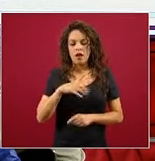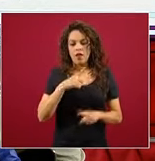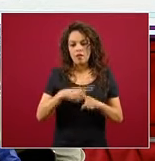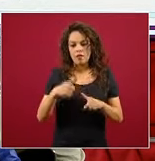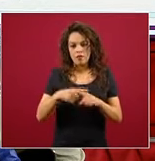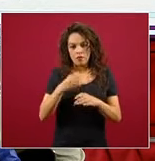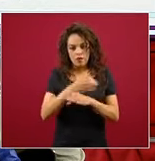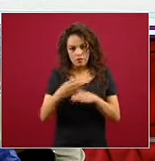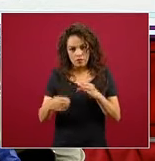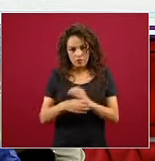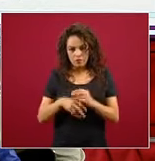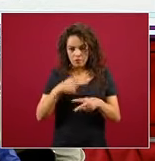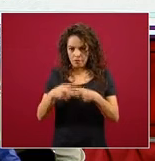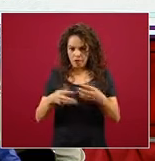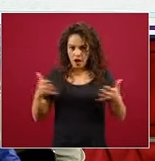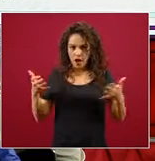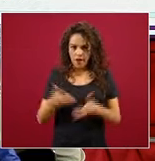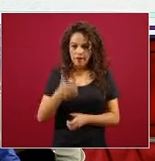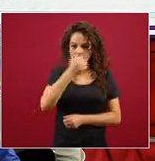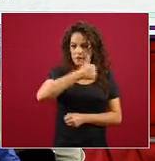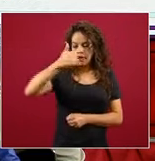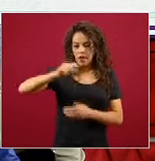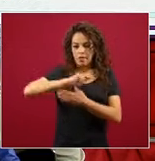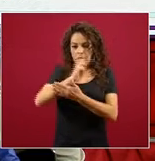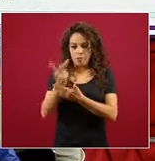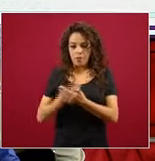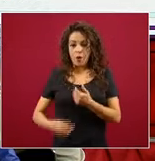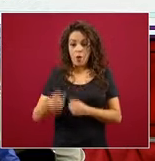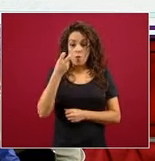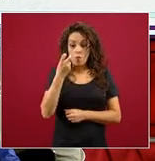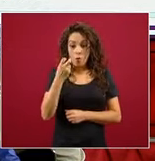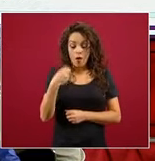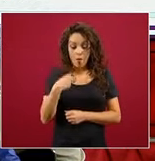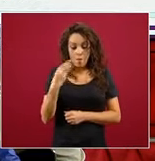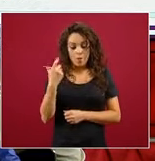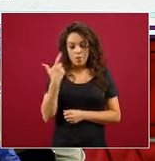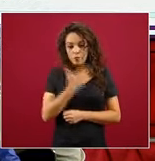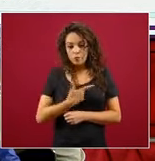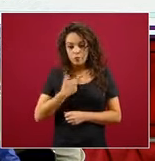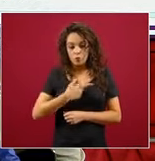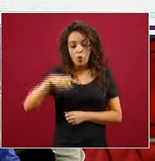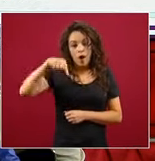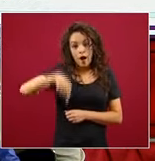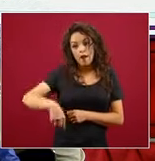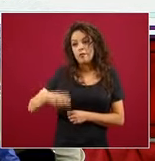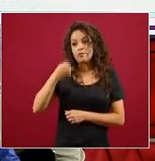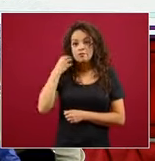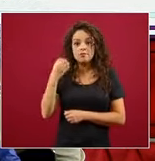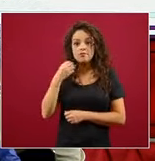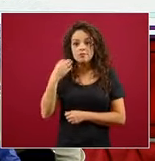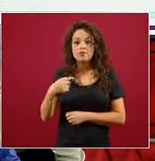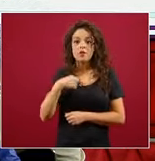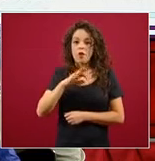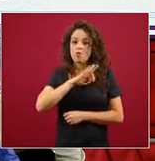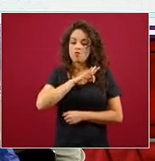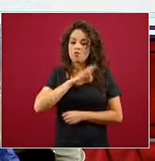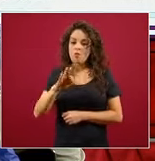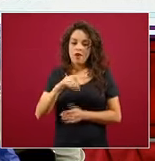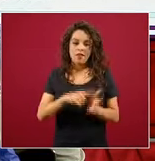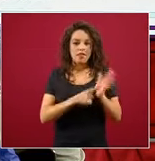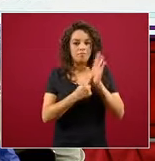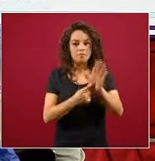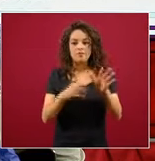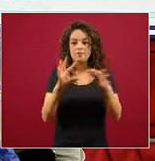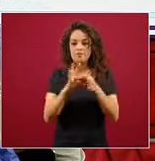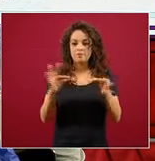programas, entonces por eso pues, me da un gran gusto el poder en esta sesión vespertina también presentar lo que el Instituto